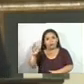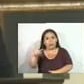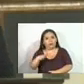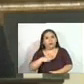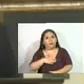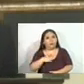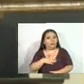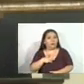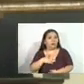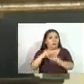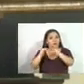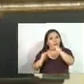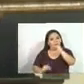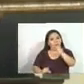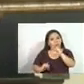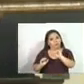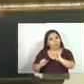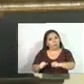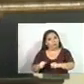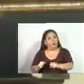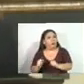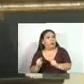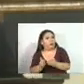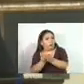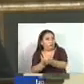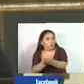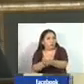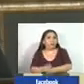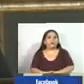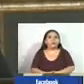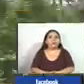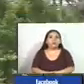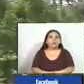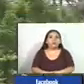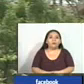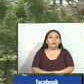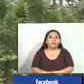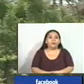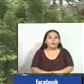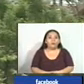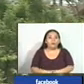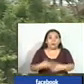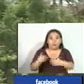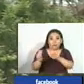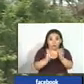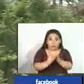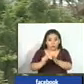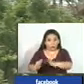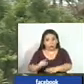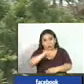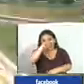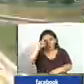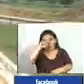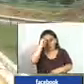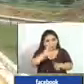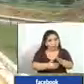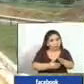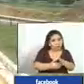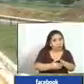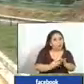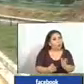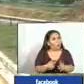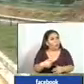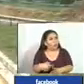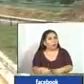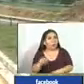menor recursos para transportar mercancías en Centroamérica. Se tiene previsto que la operación del ferry reduzca a menos de